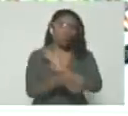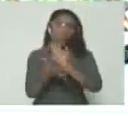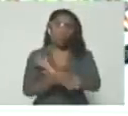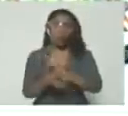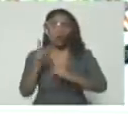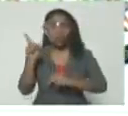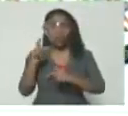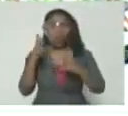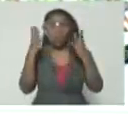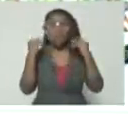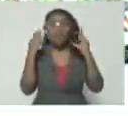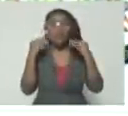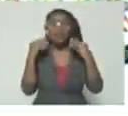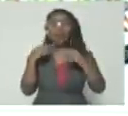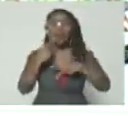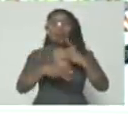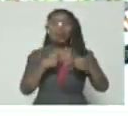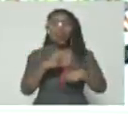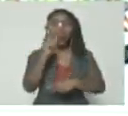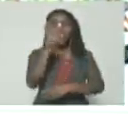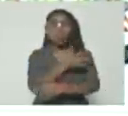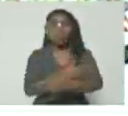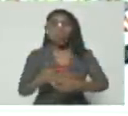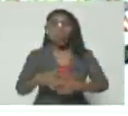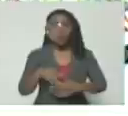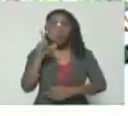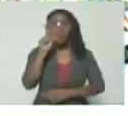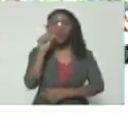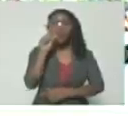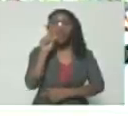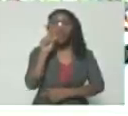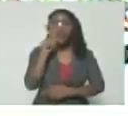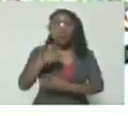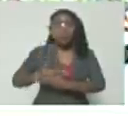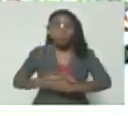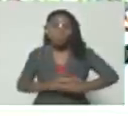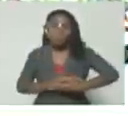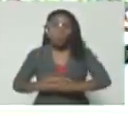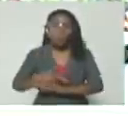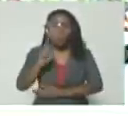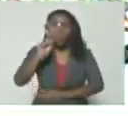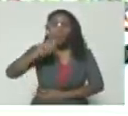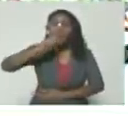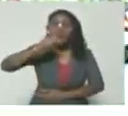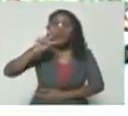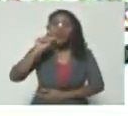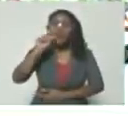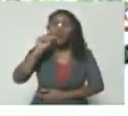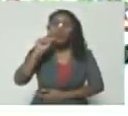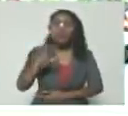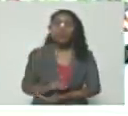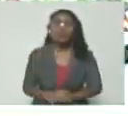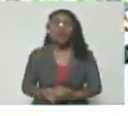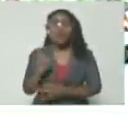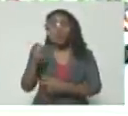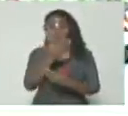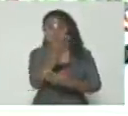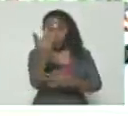producción de 1 millón de pollitos bebés. 1 millón. Para que ustedes